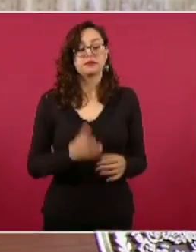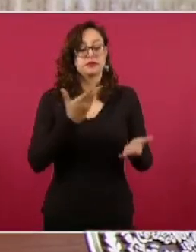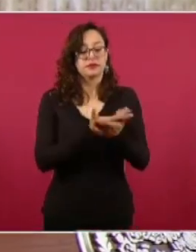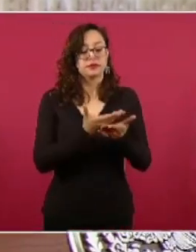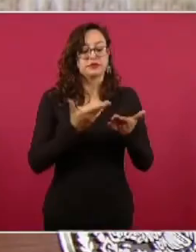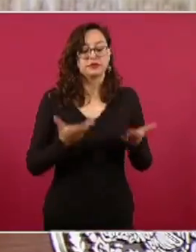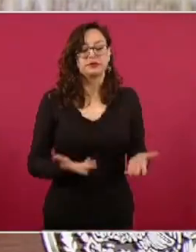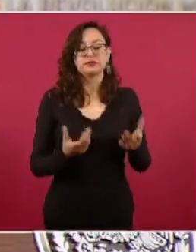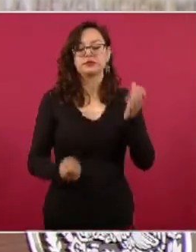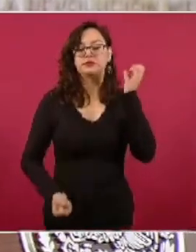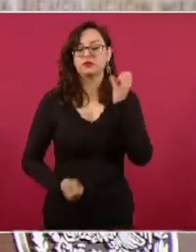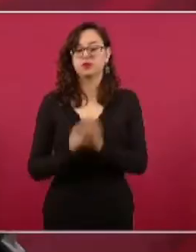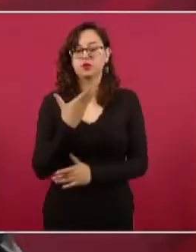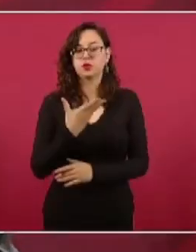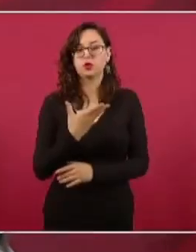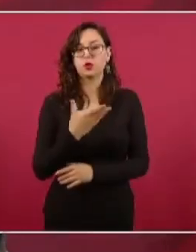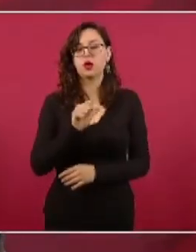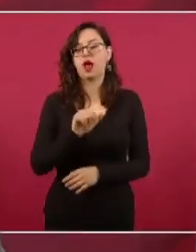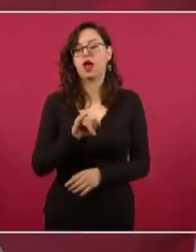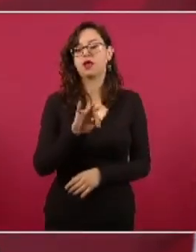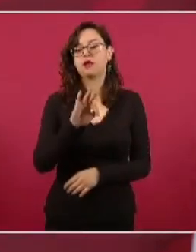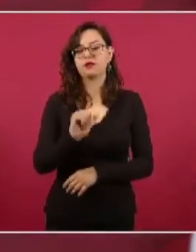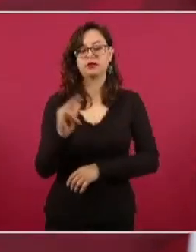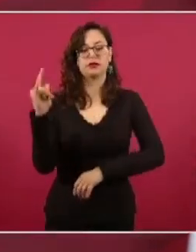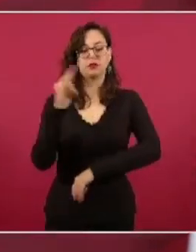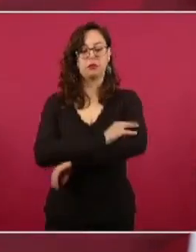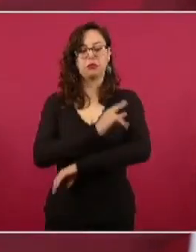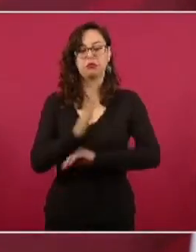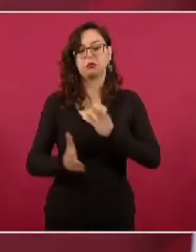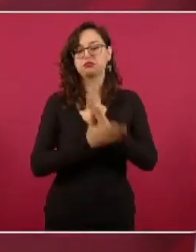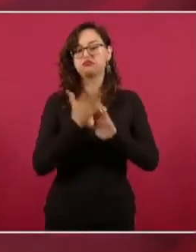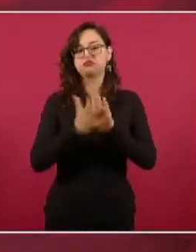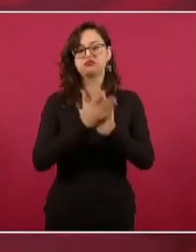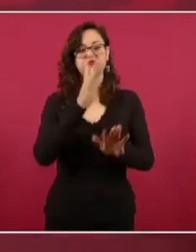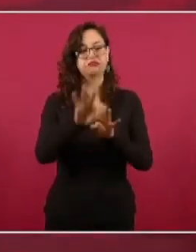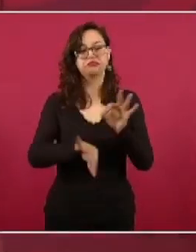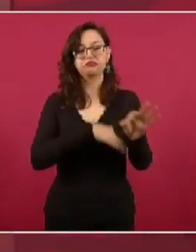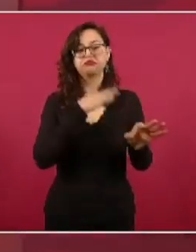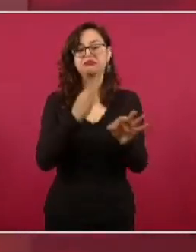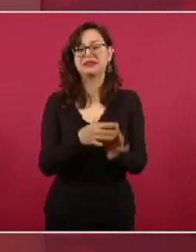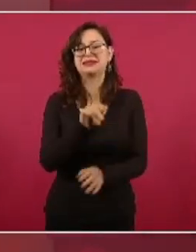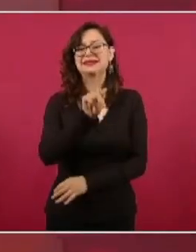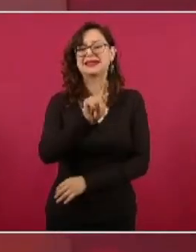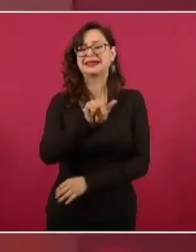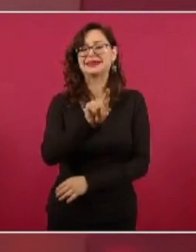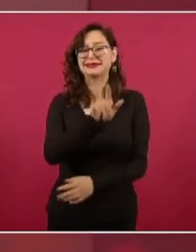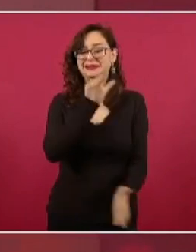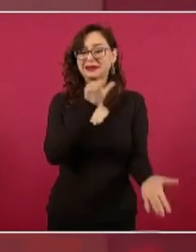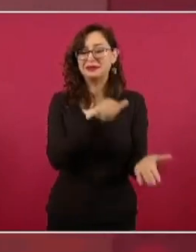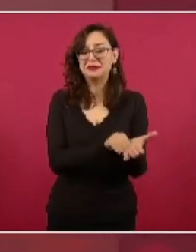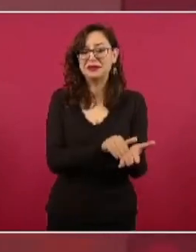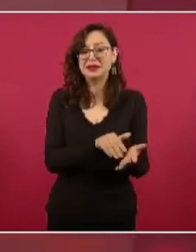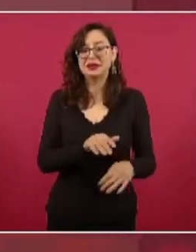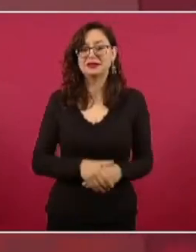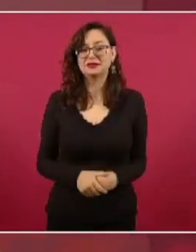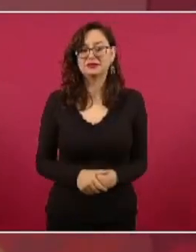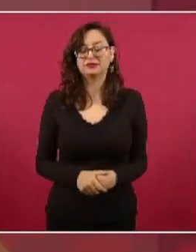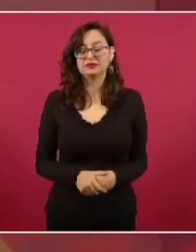o mejor dicho, incluyendo lo que se les pagó a las empresas, que mucho se